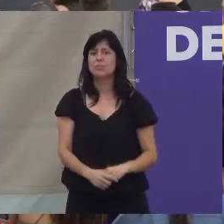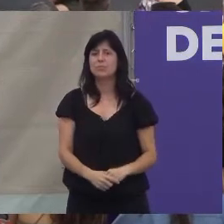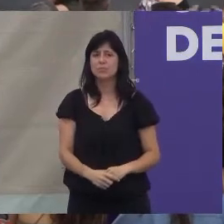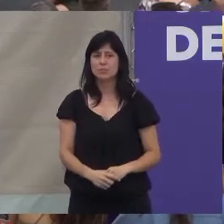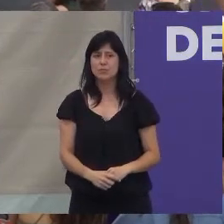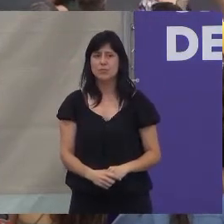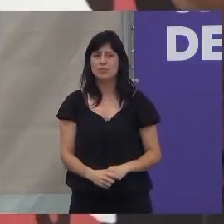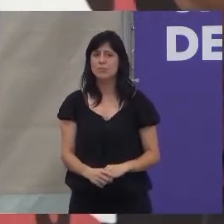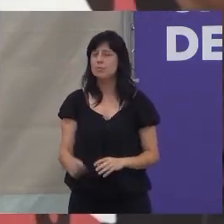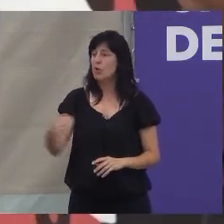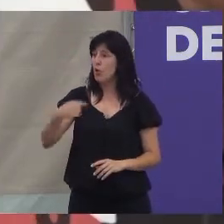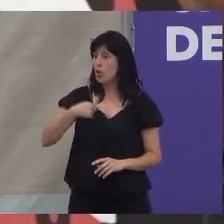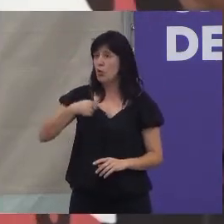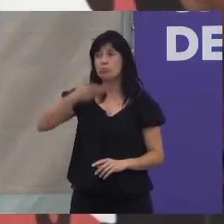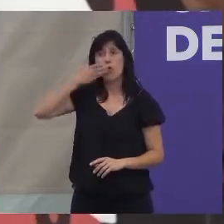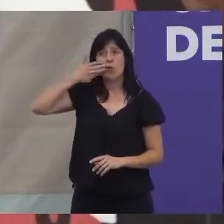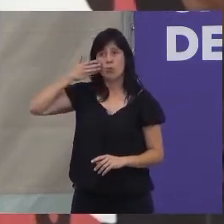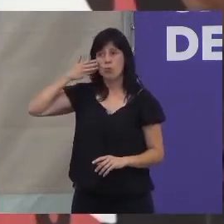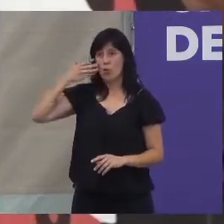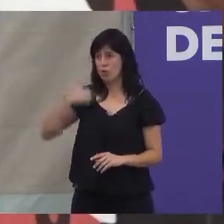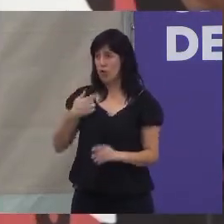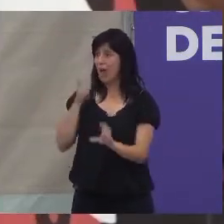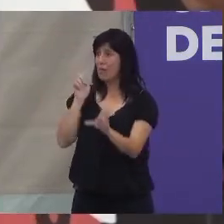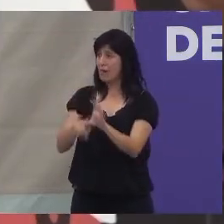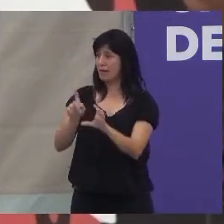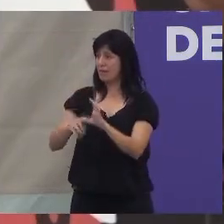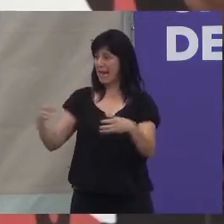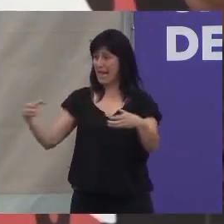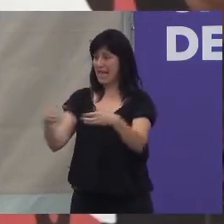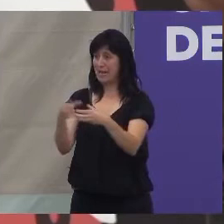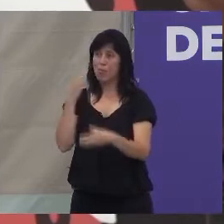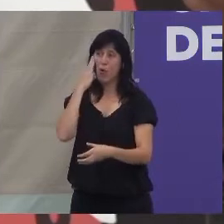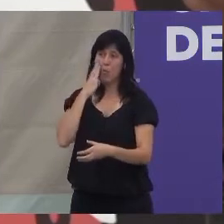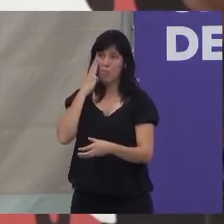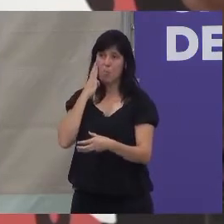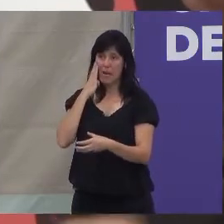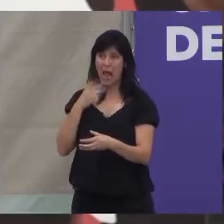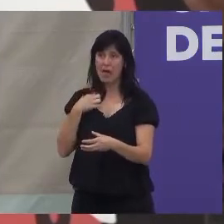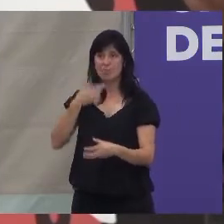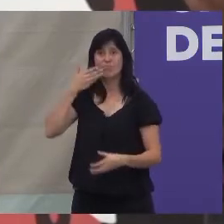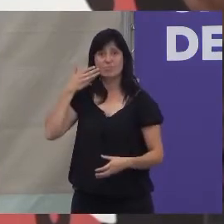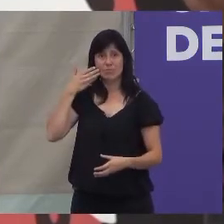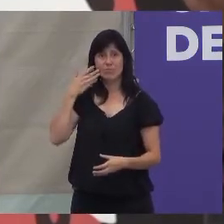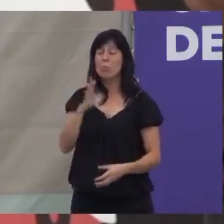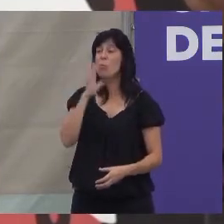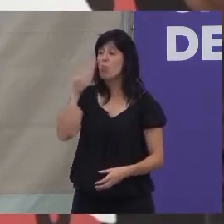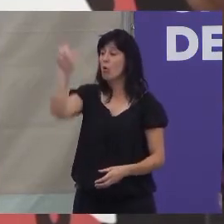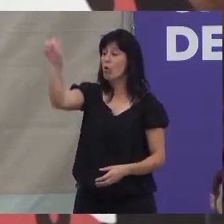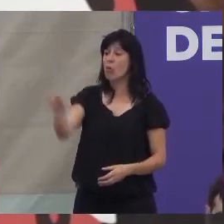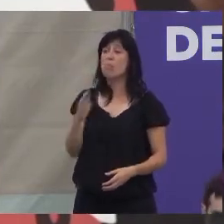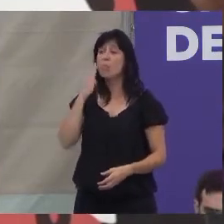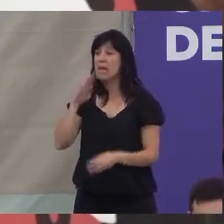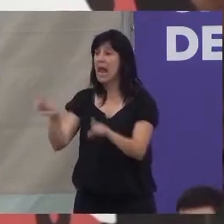Estoy orgullosa de participar en el equipo de Pilar Lima, porque ella, como